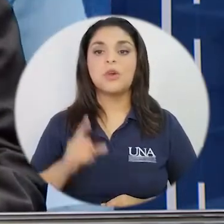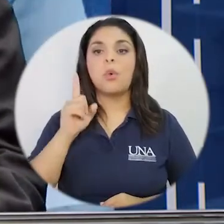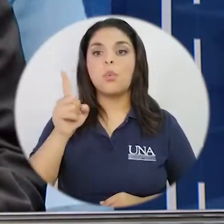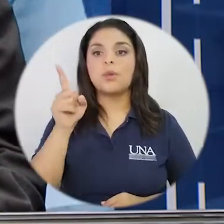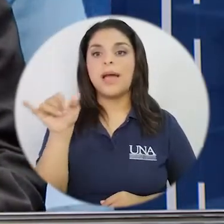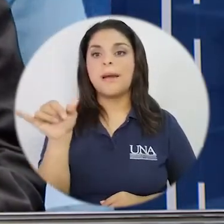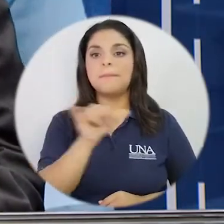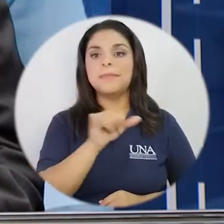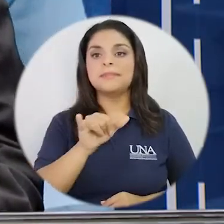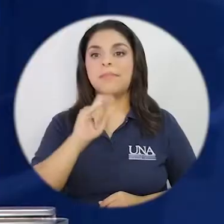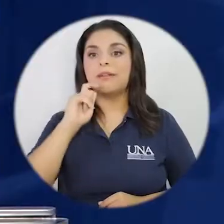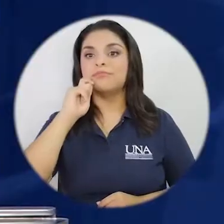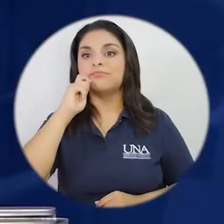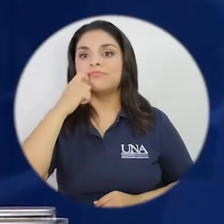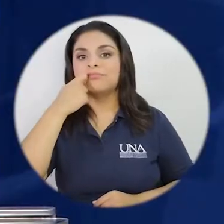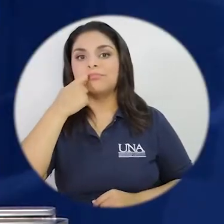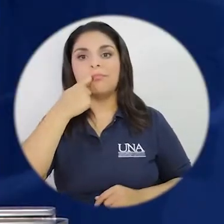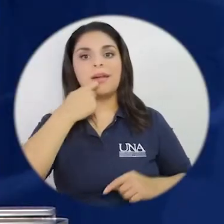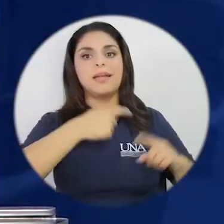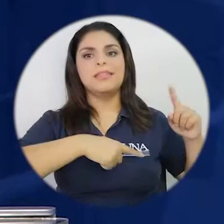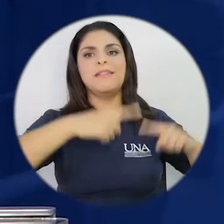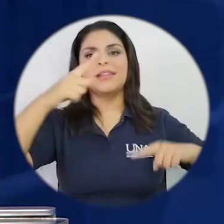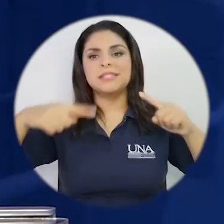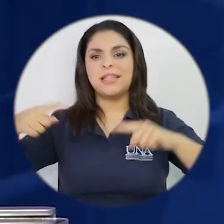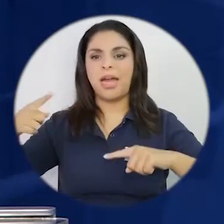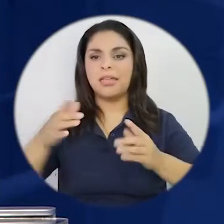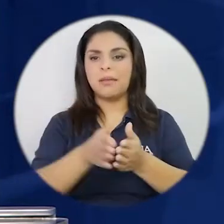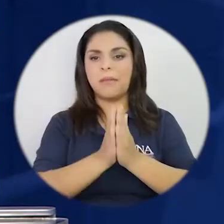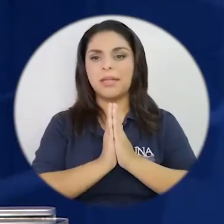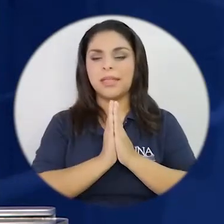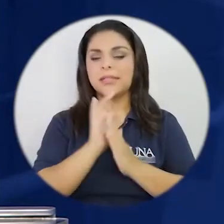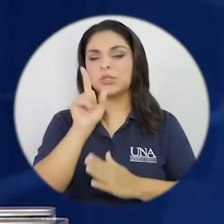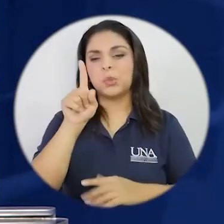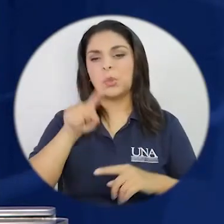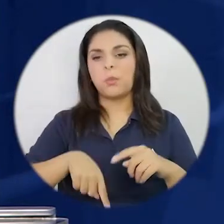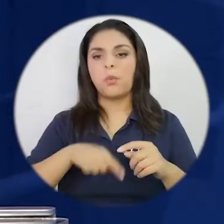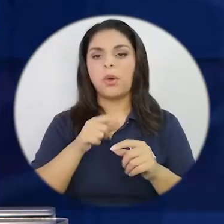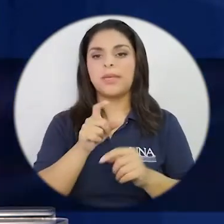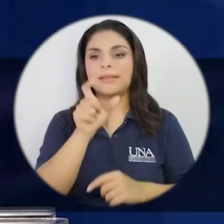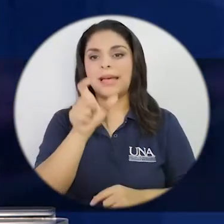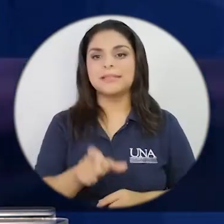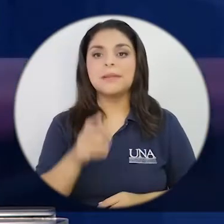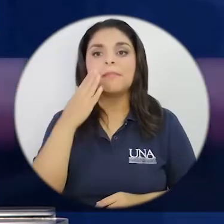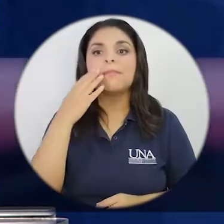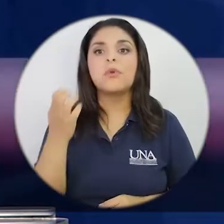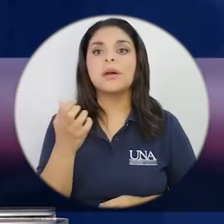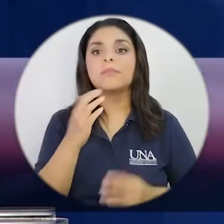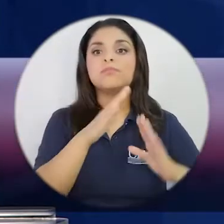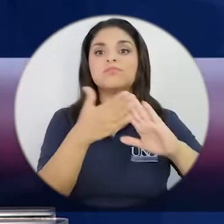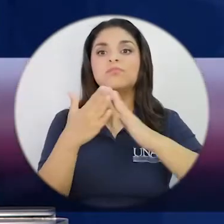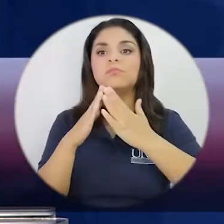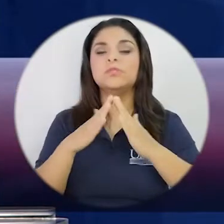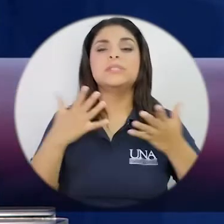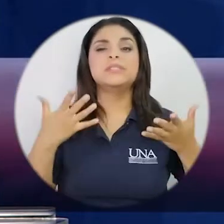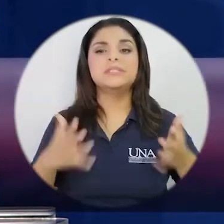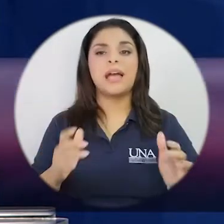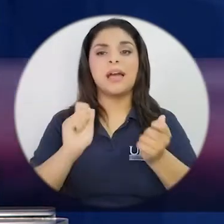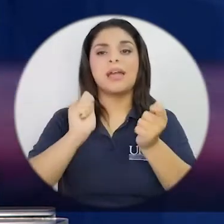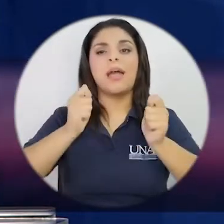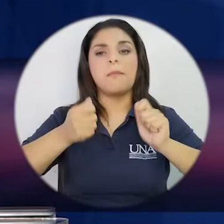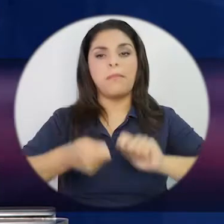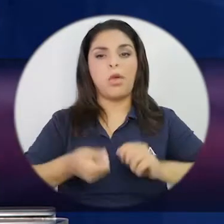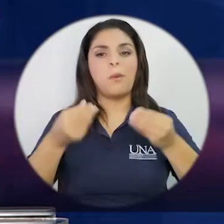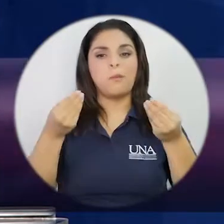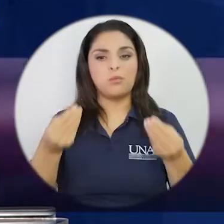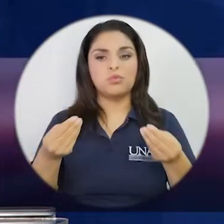Con otras, una misma receta para diversidad de demanda. Correcto. Y eso no debería ser, porque la población ha cambiado mucho en los últimos 30